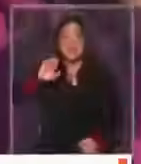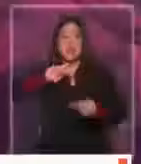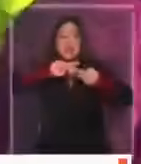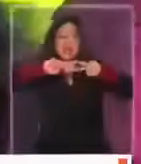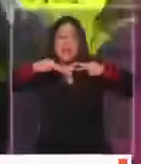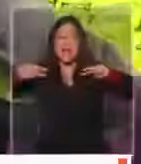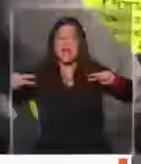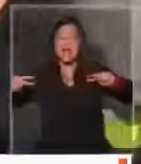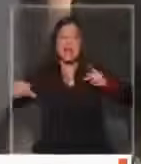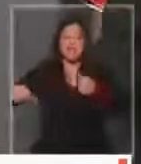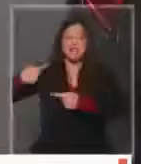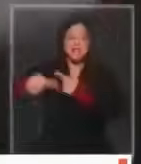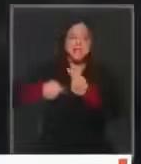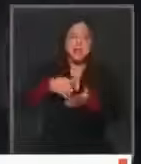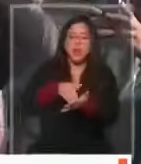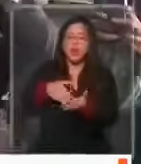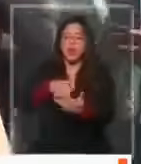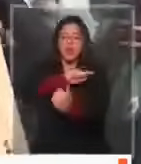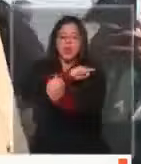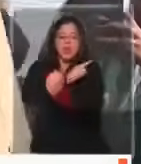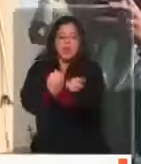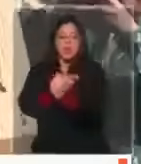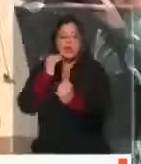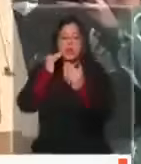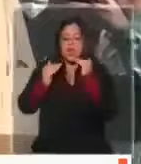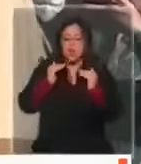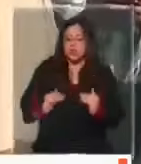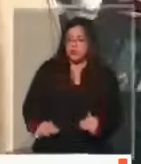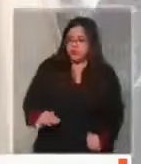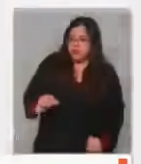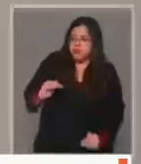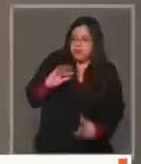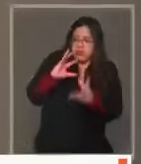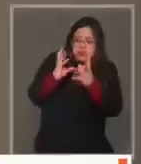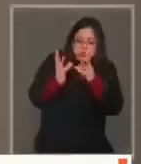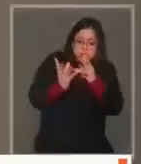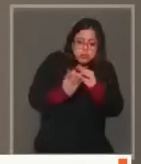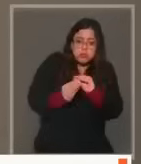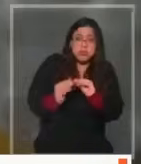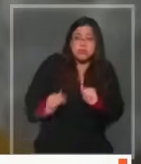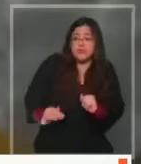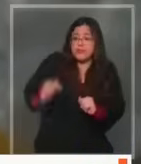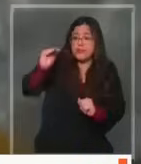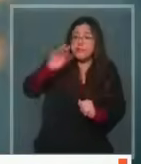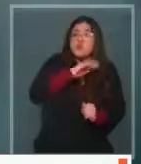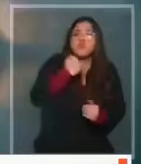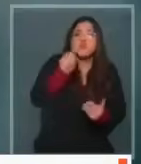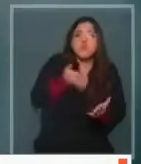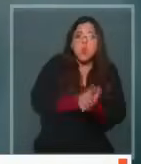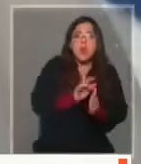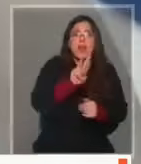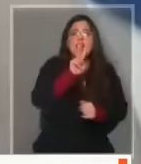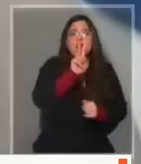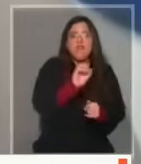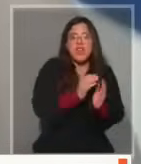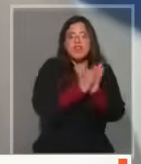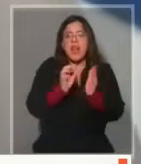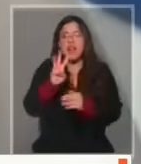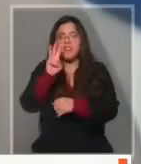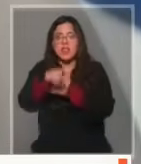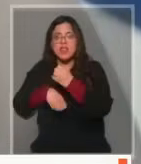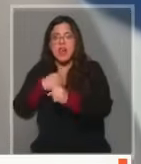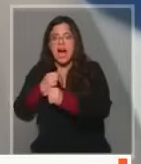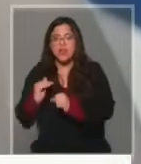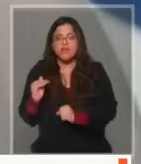traduce en una debilidad muscular progresiva en niños y quienes la padecen mueren entre los 20 y los 30 años de edad. El avance